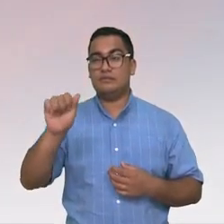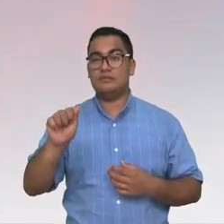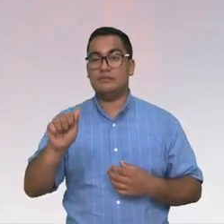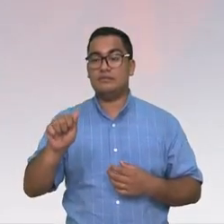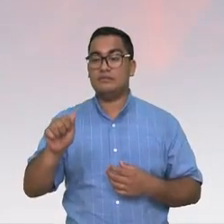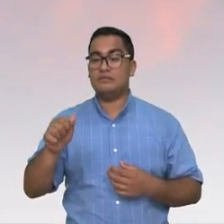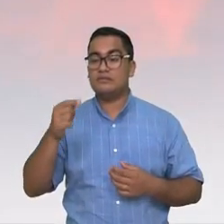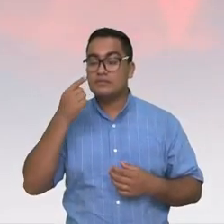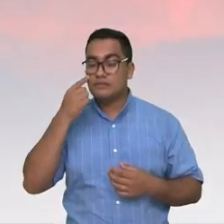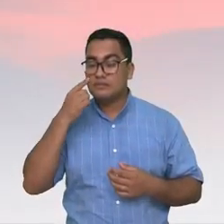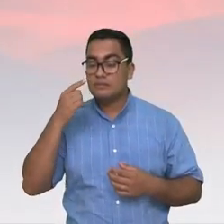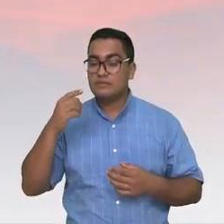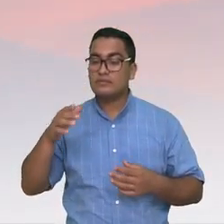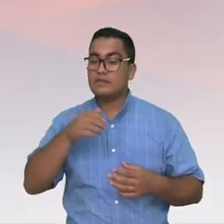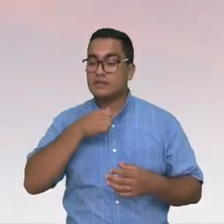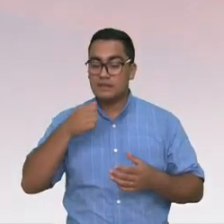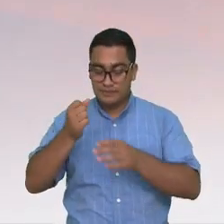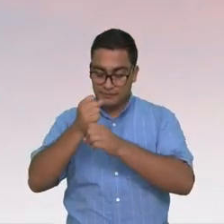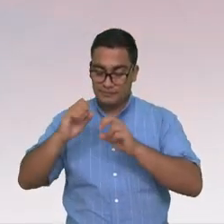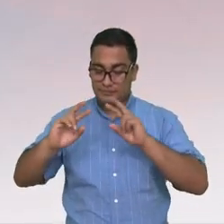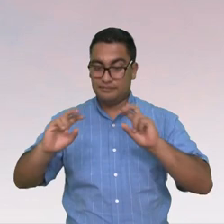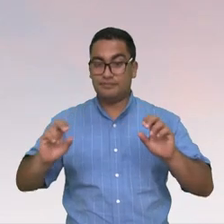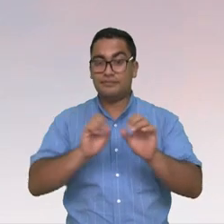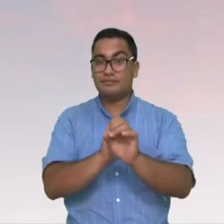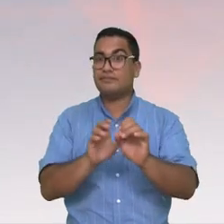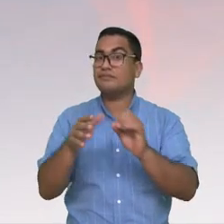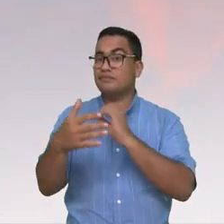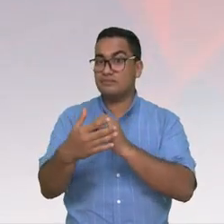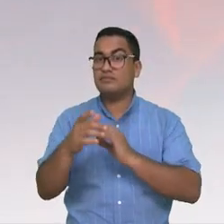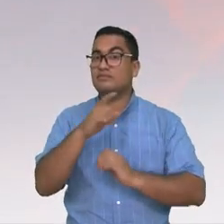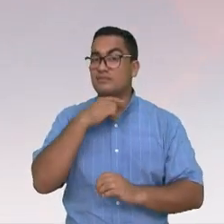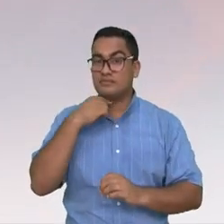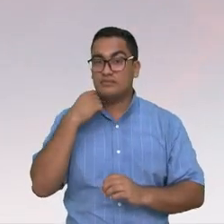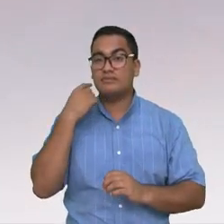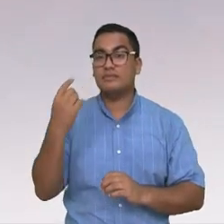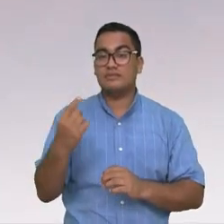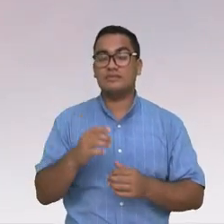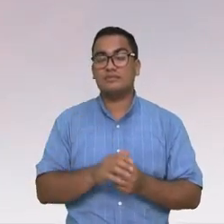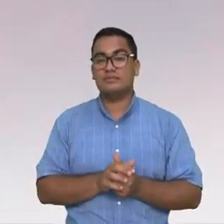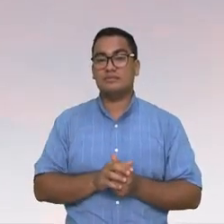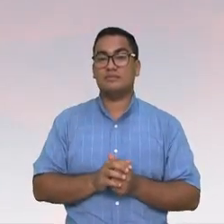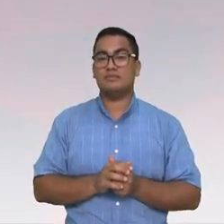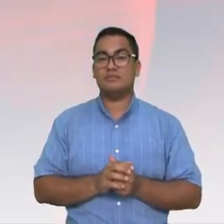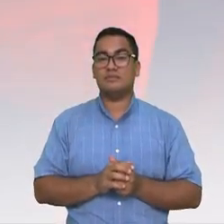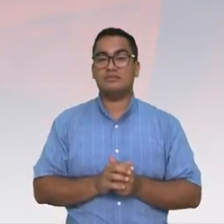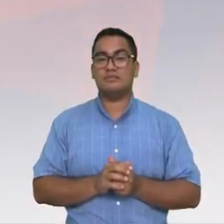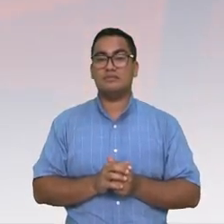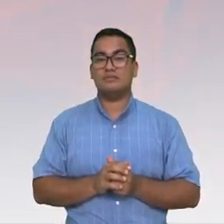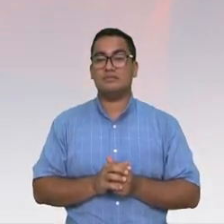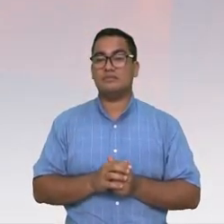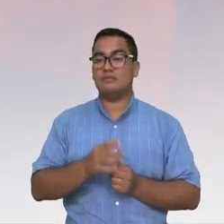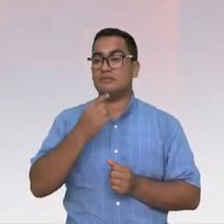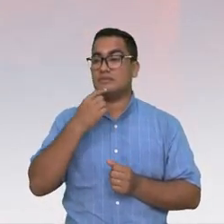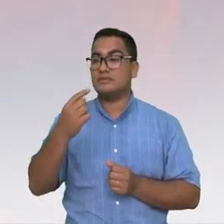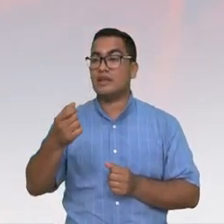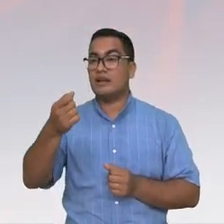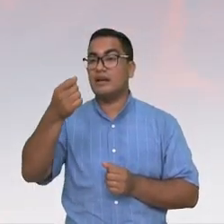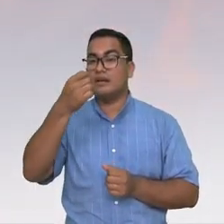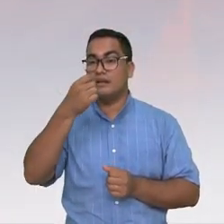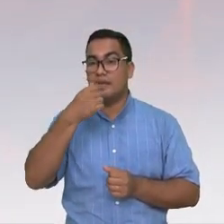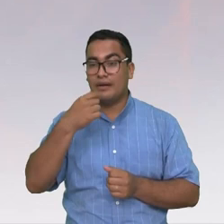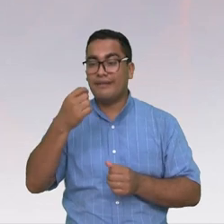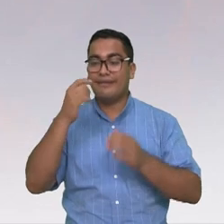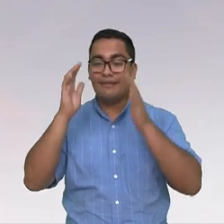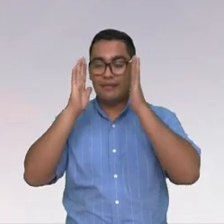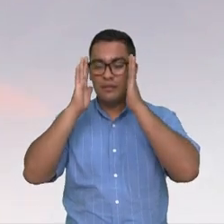el COVID-19 resultó positiva. Se ha procedido a aplicar los protocolos de